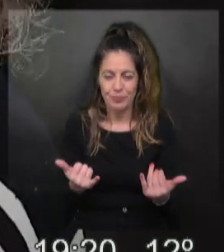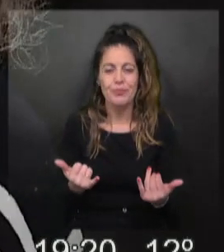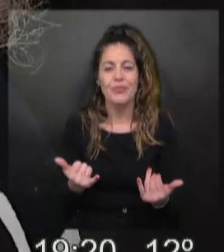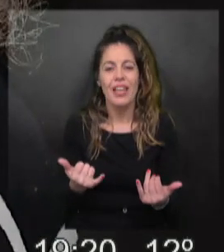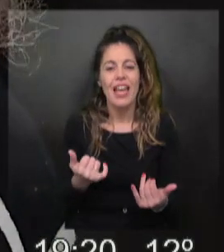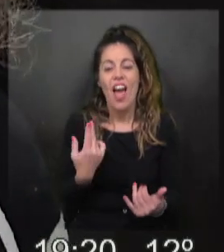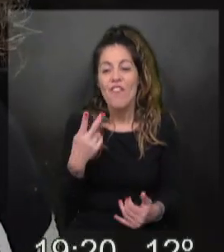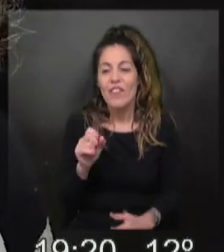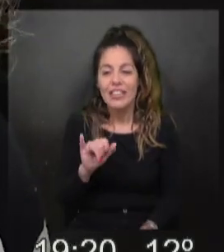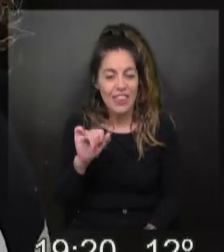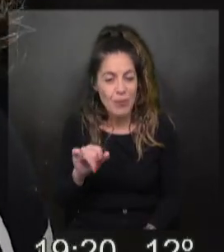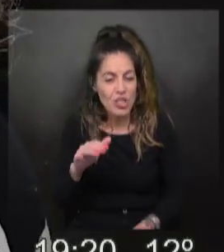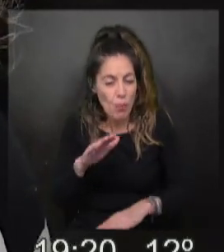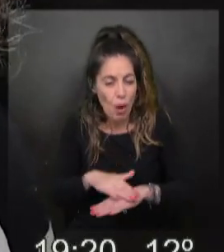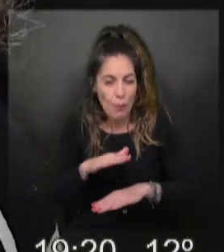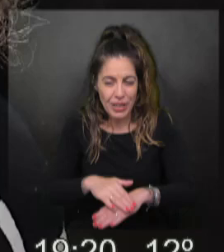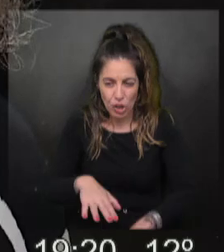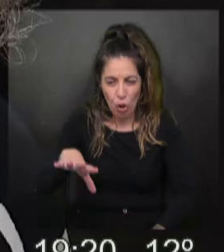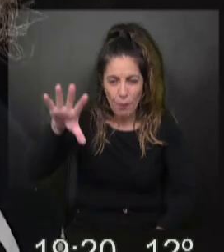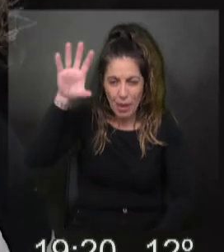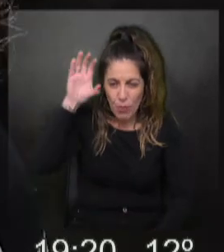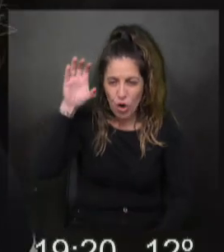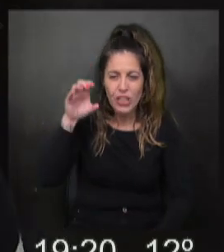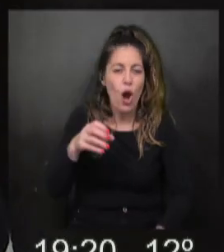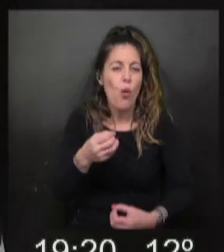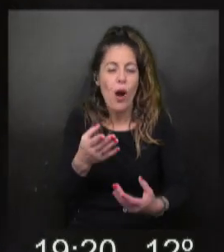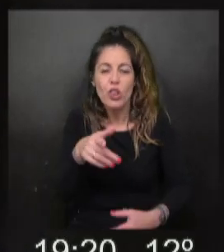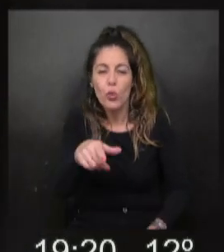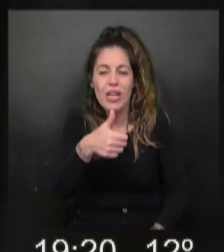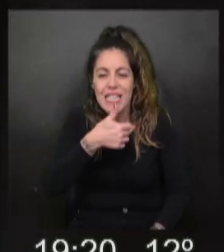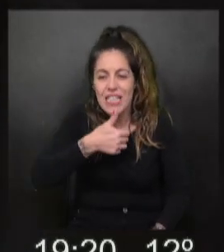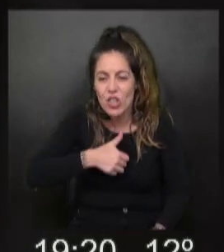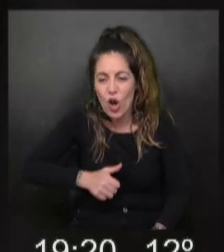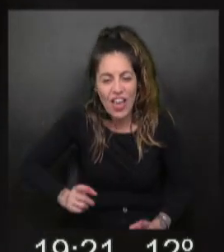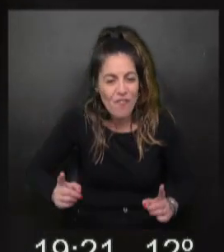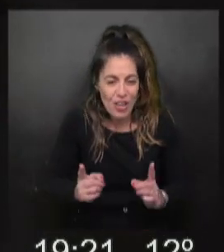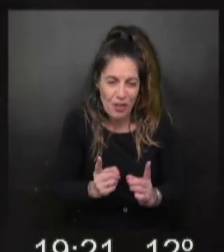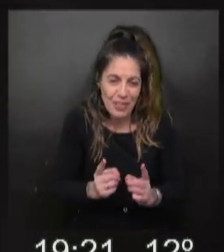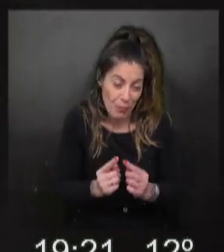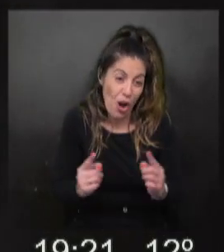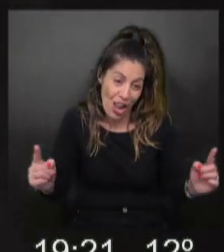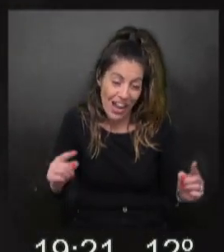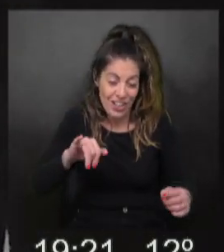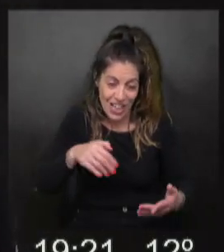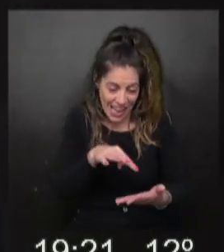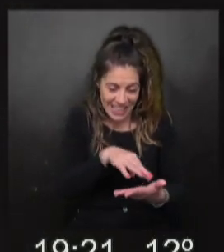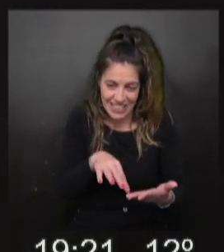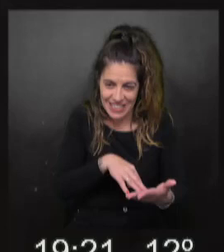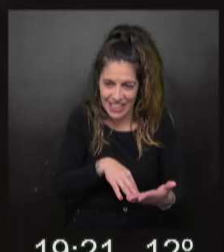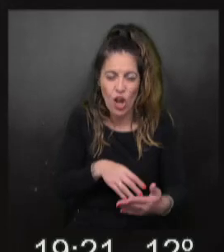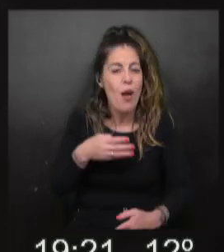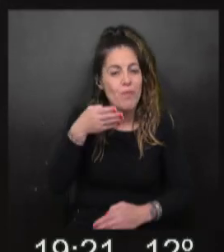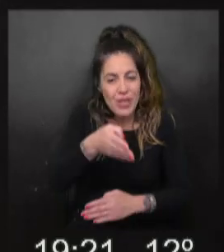20 de mayo momento de memoria eh Cuál es tu historia brevemente porque es muy larga ya la estuve leyendo de